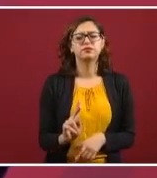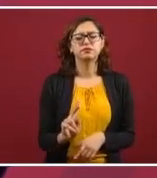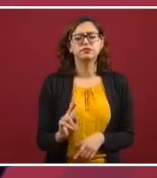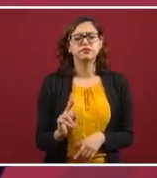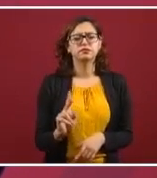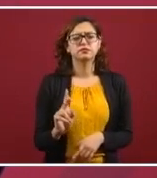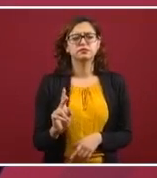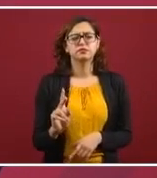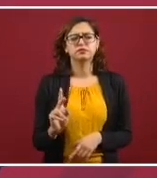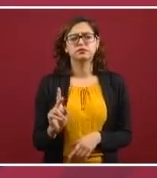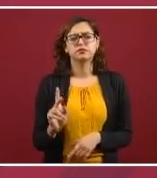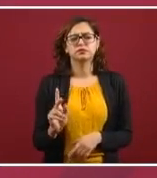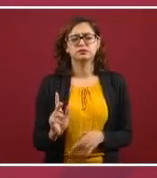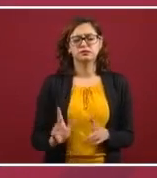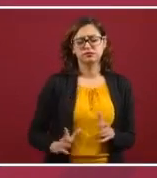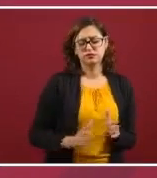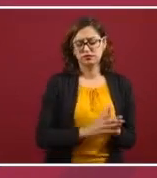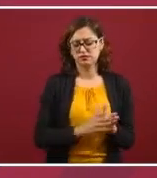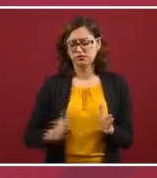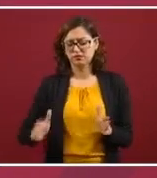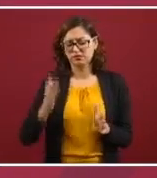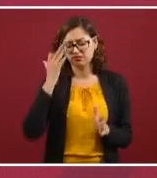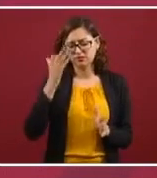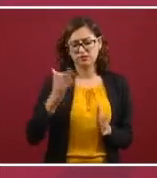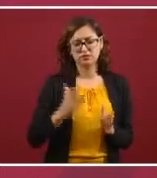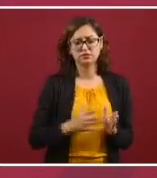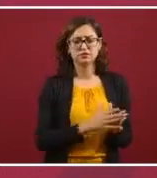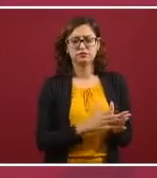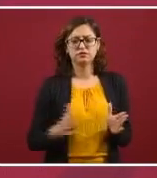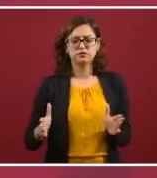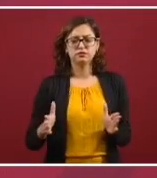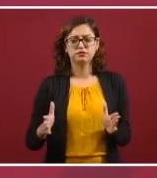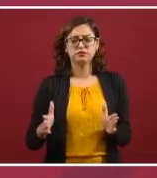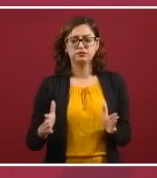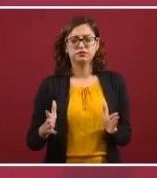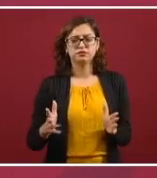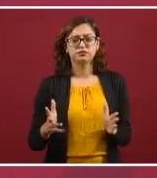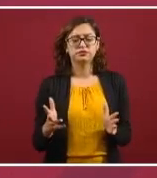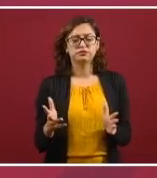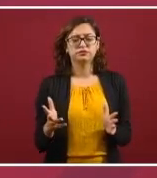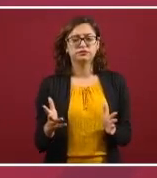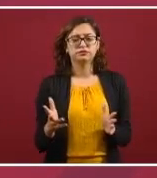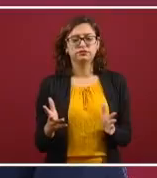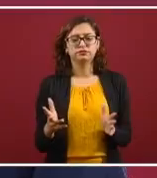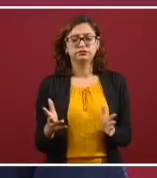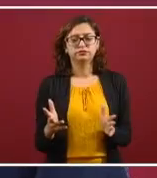hubo en este tiempo una campaña